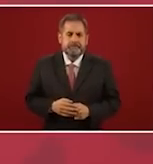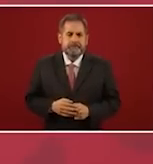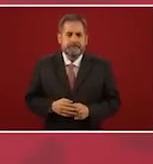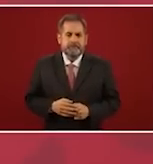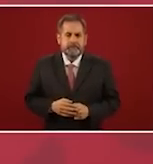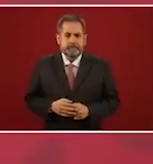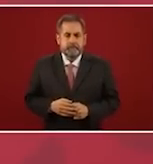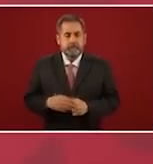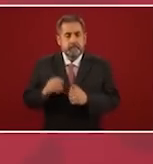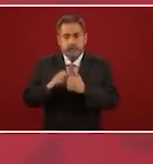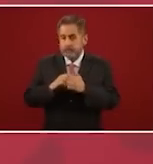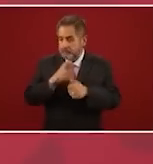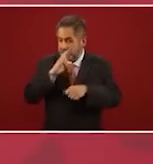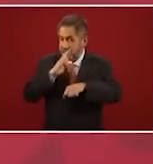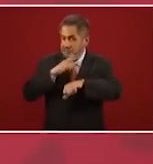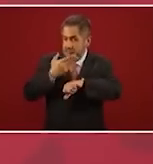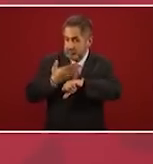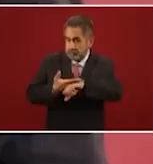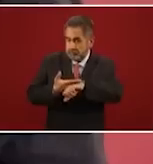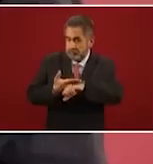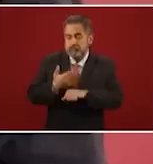con responsabilidad,